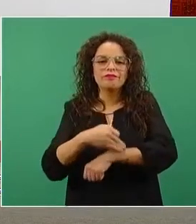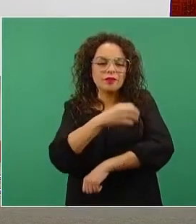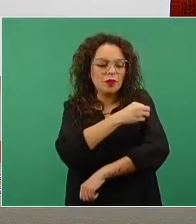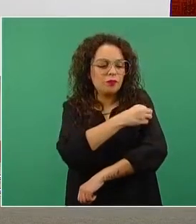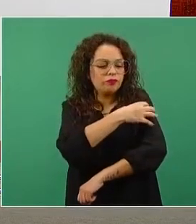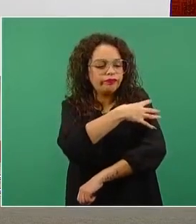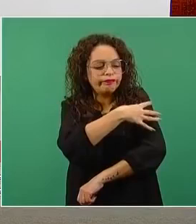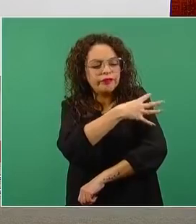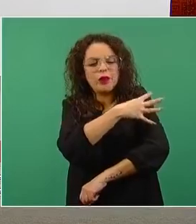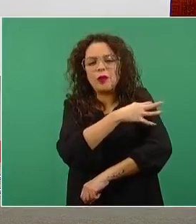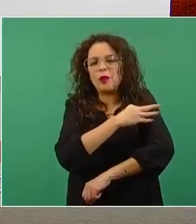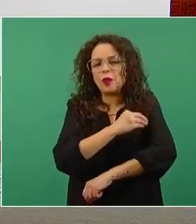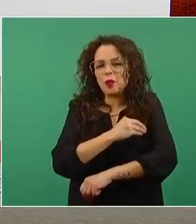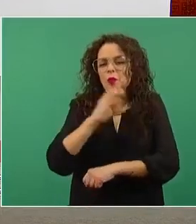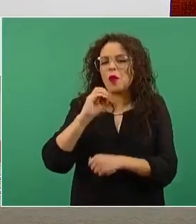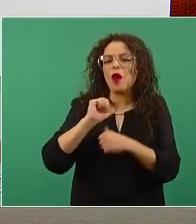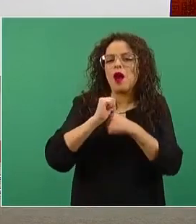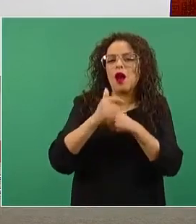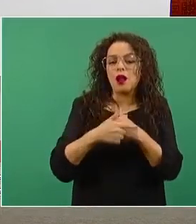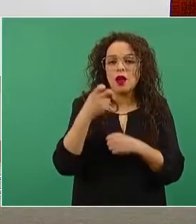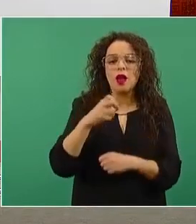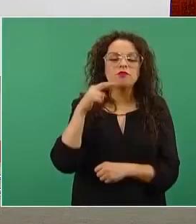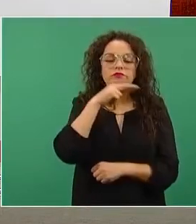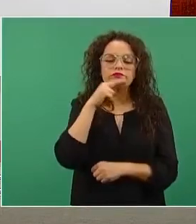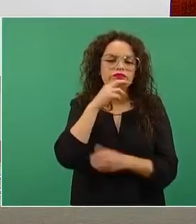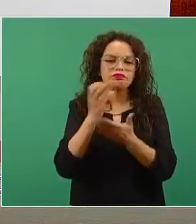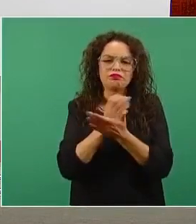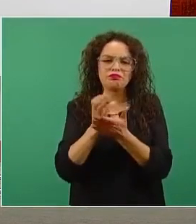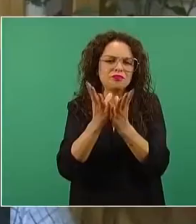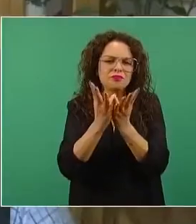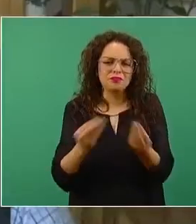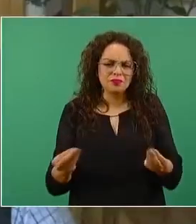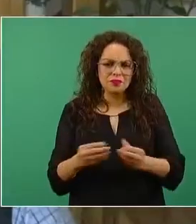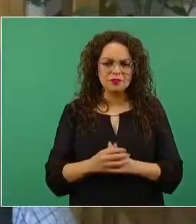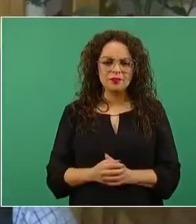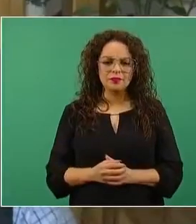hay una pronta recuperación?